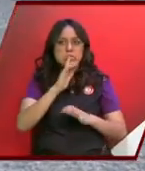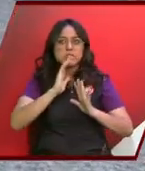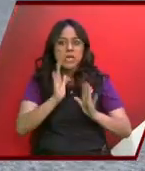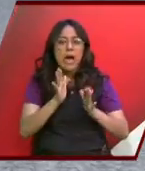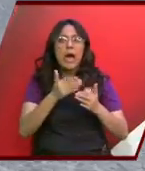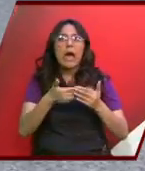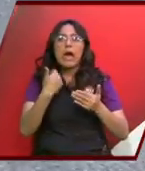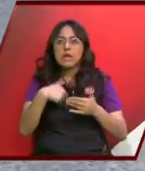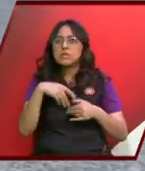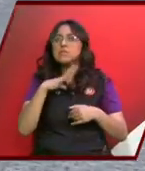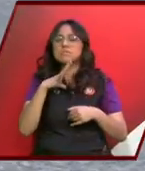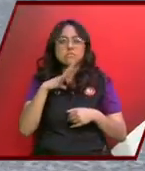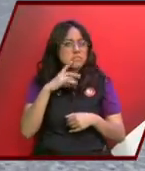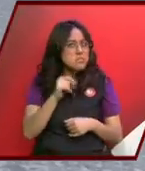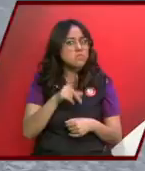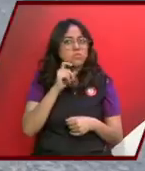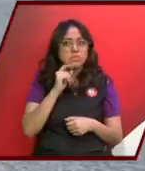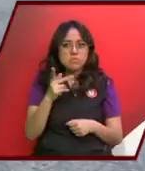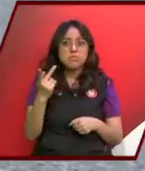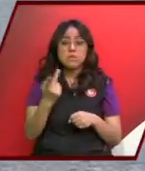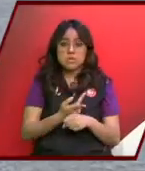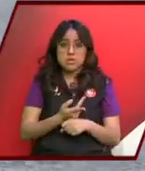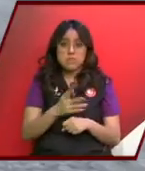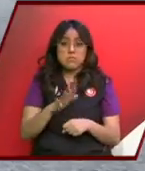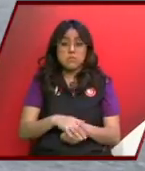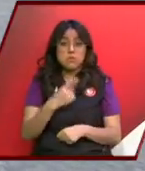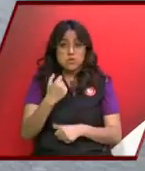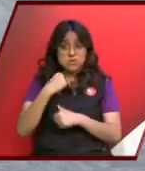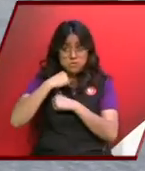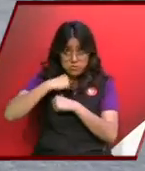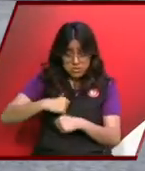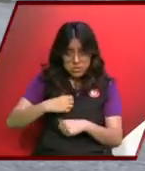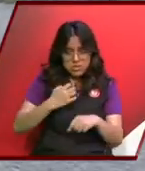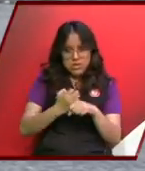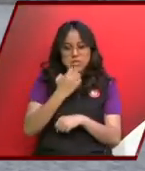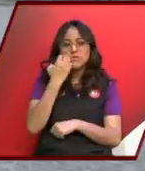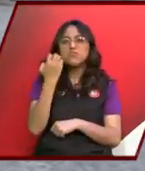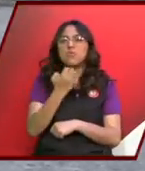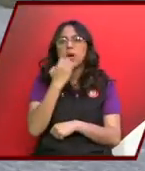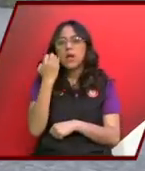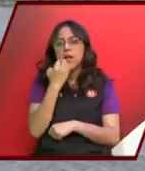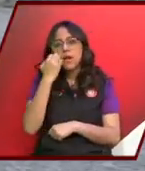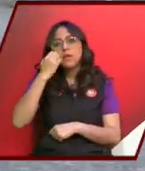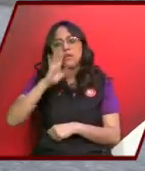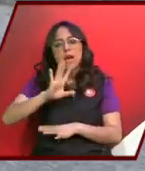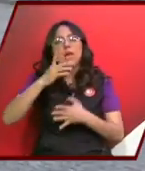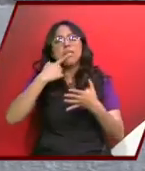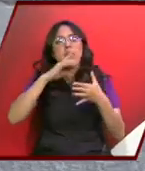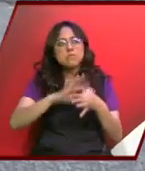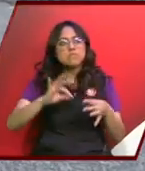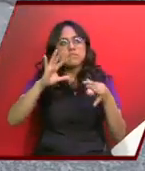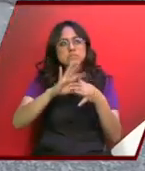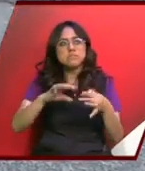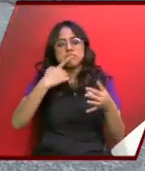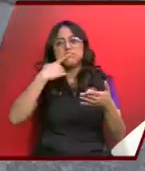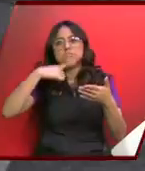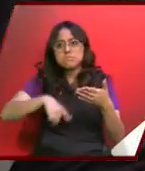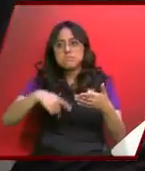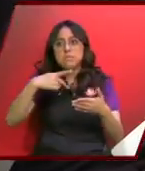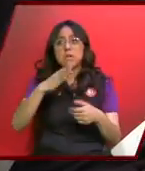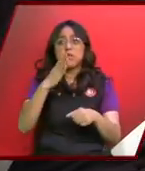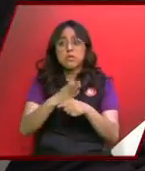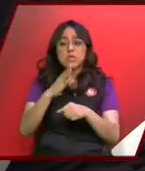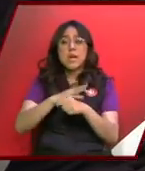ha presentado anteriormente ante ello autoridades escolares habían levantado una supuesta denuncia sin embargo